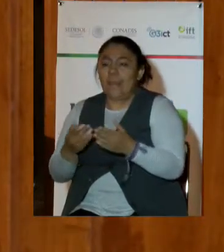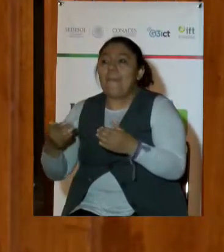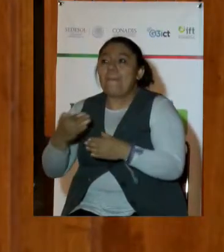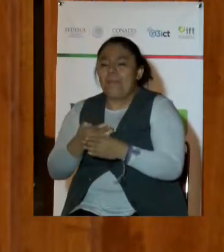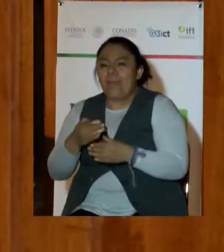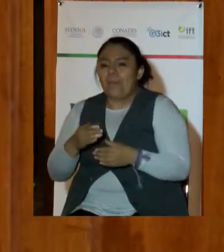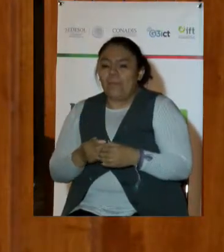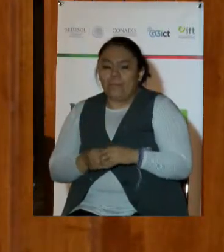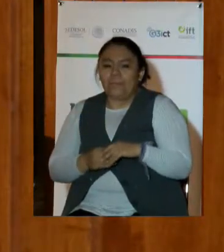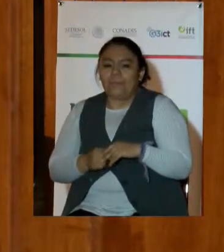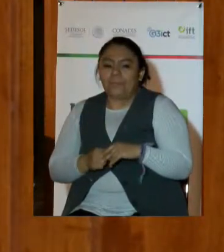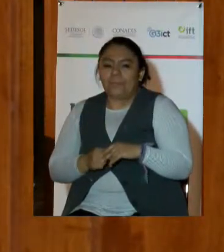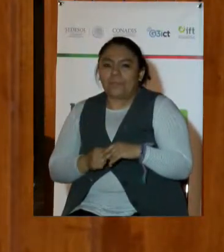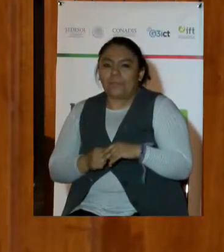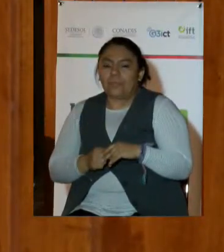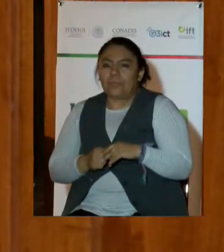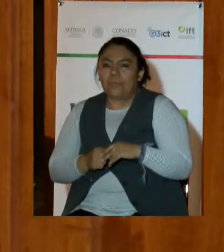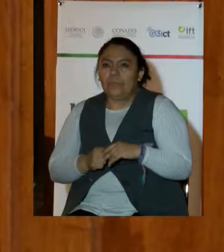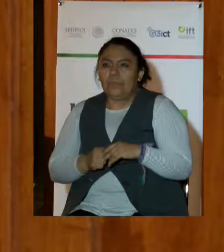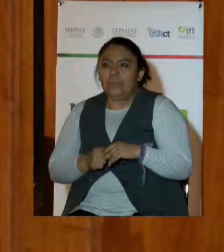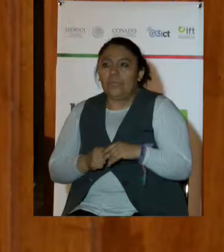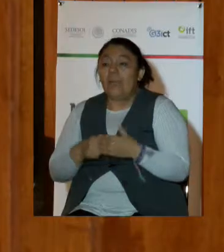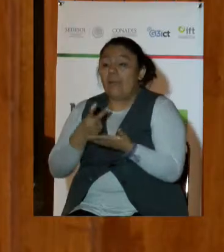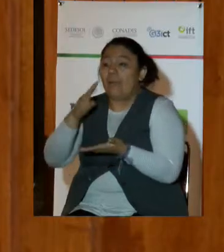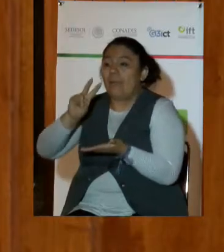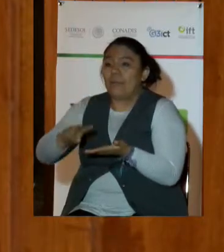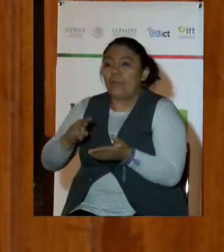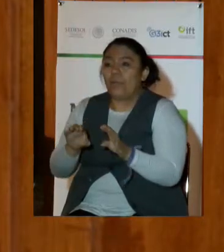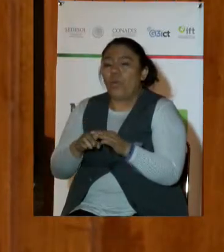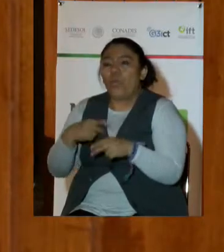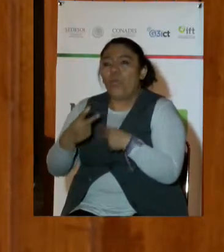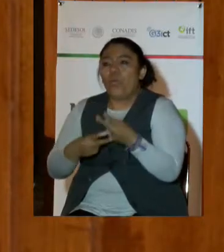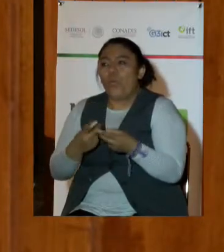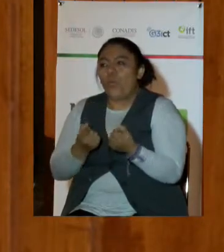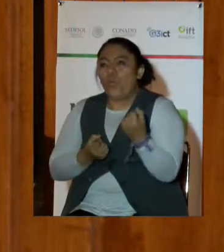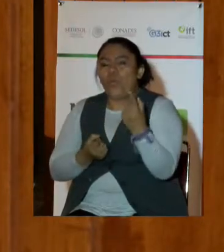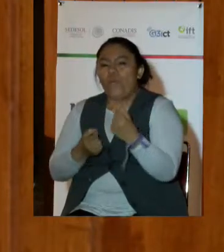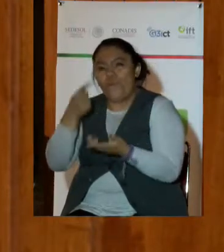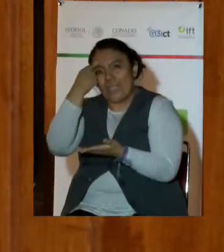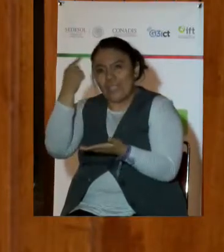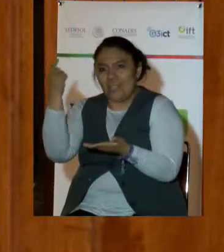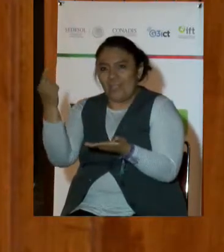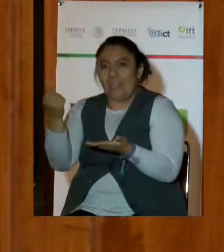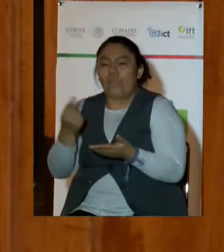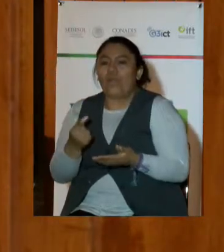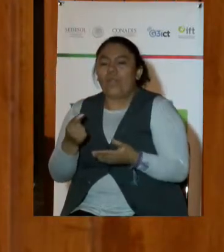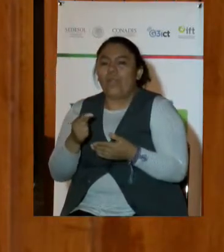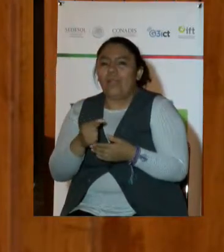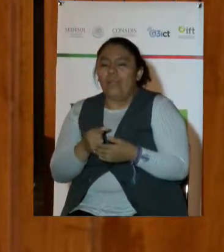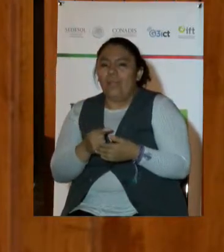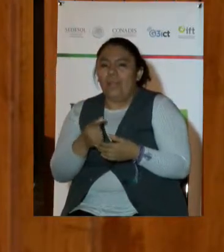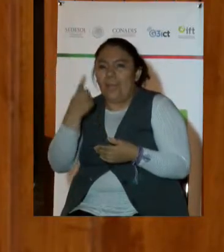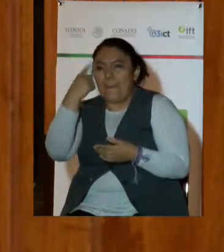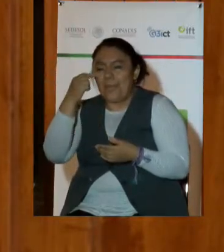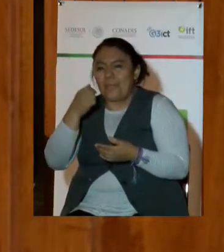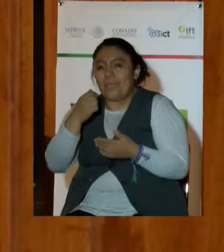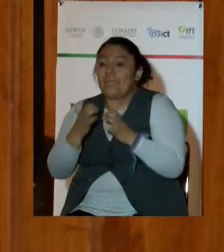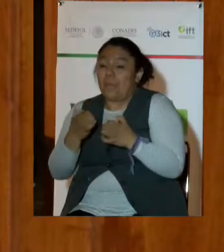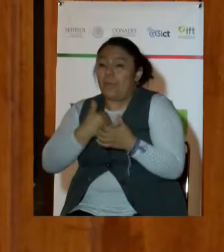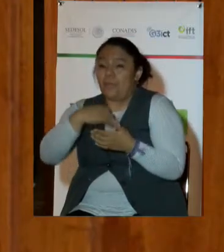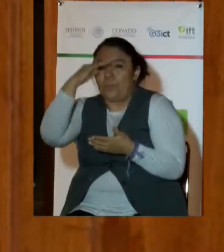para personas con discapacidad. Habría que valorar si algo así